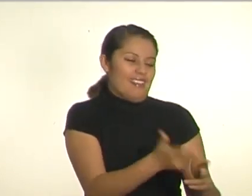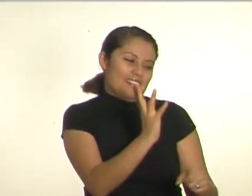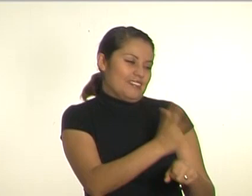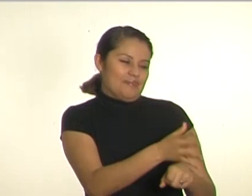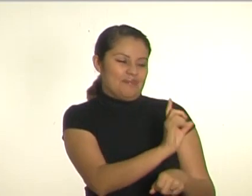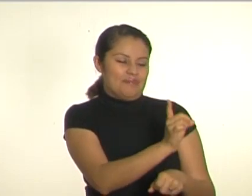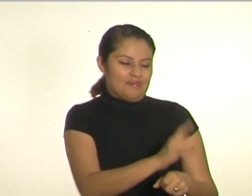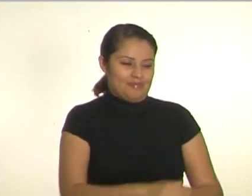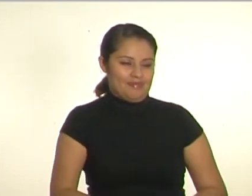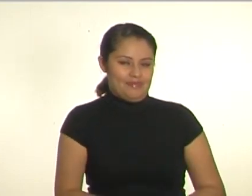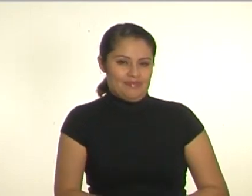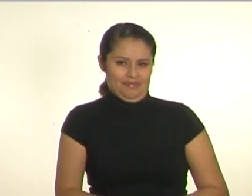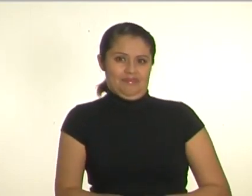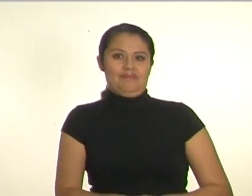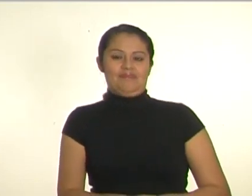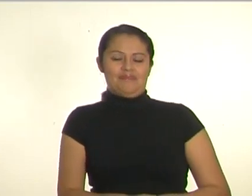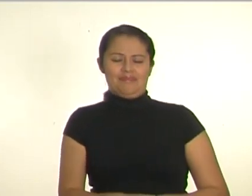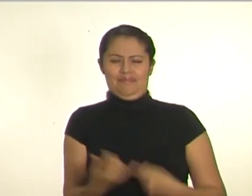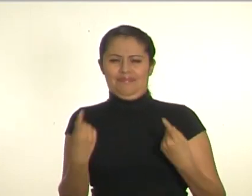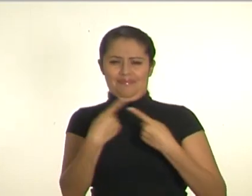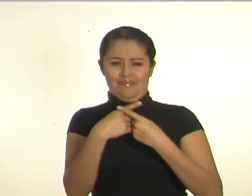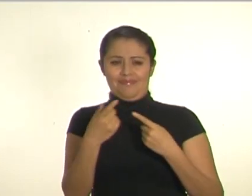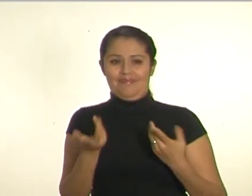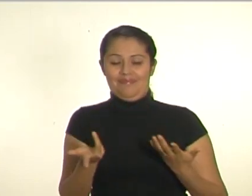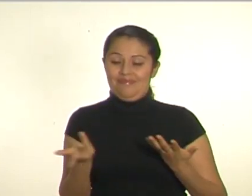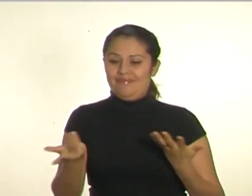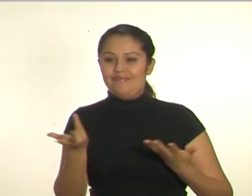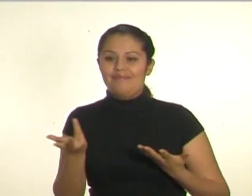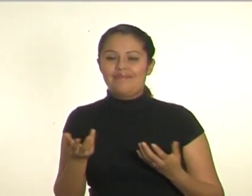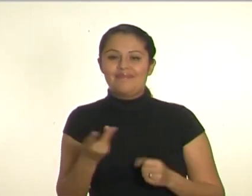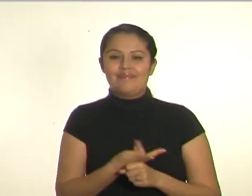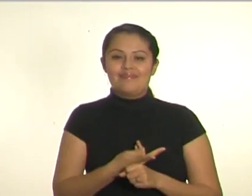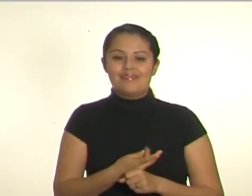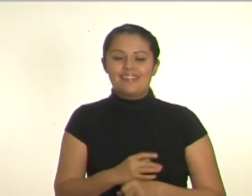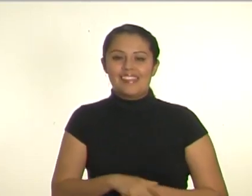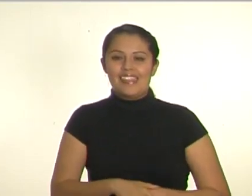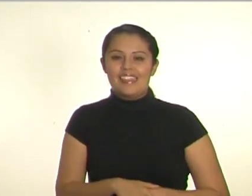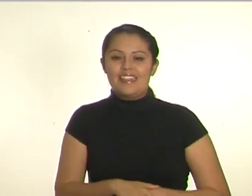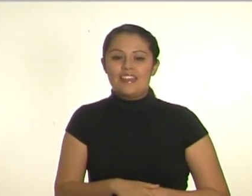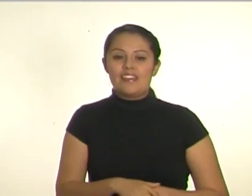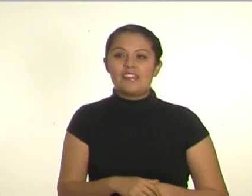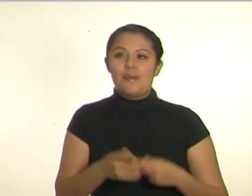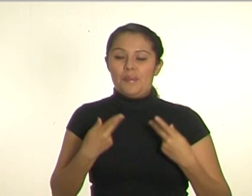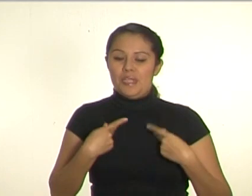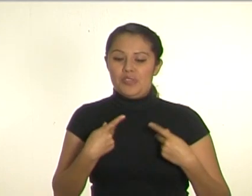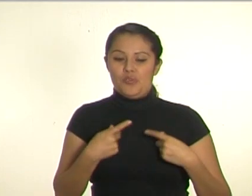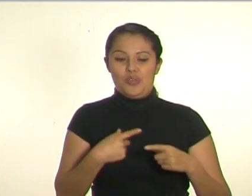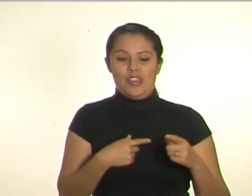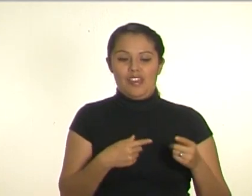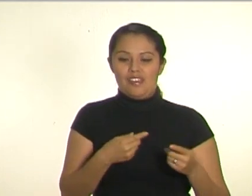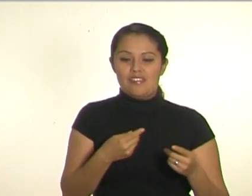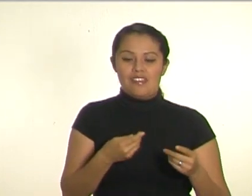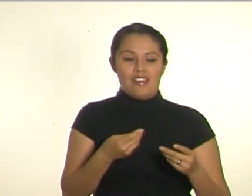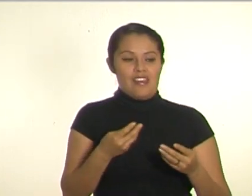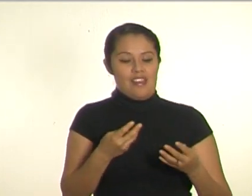Entonces, cuando eso sucede y el escrito lo muestra al cuartel de fusilamiento,